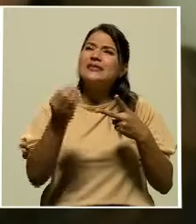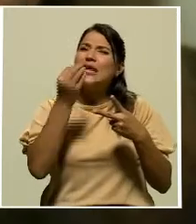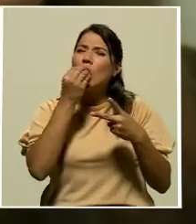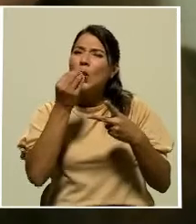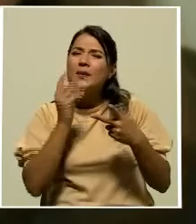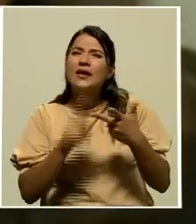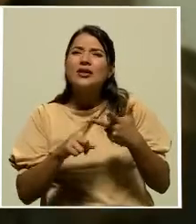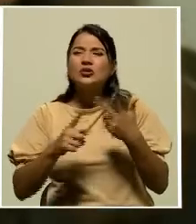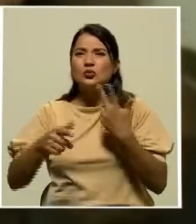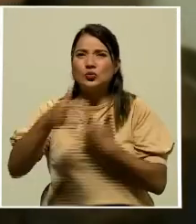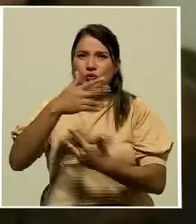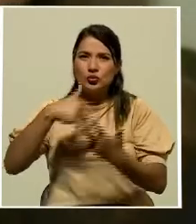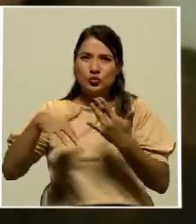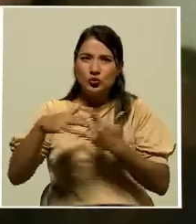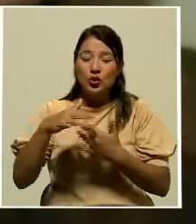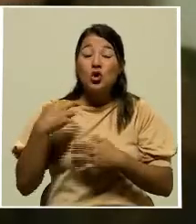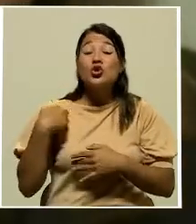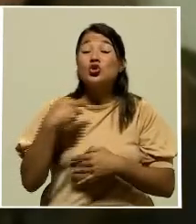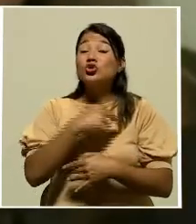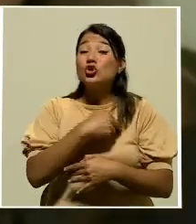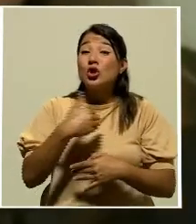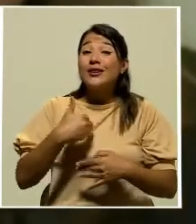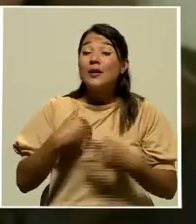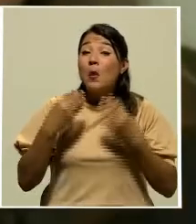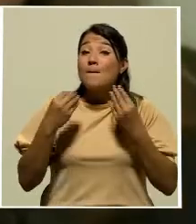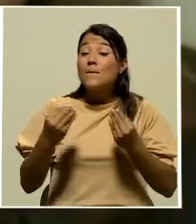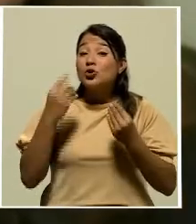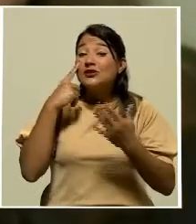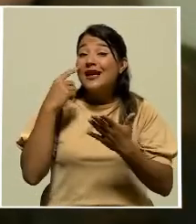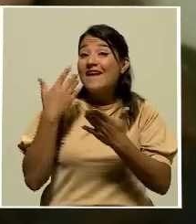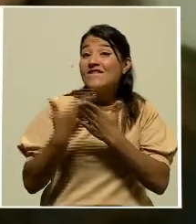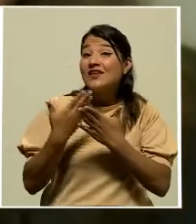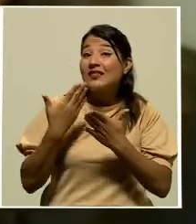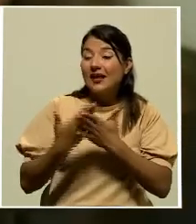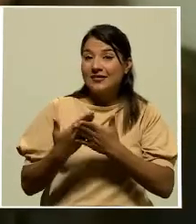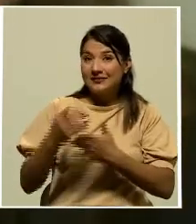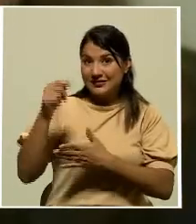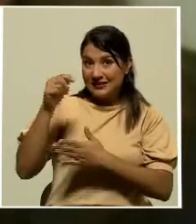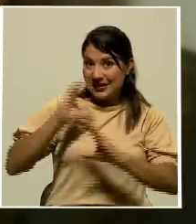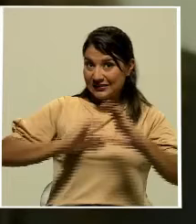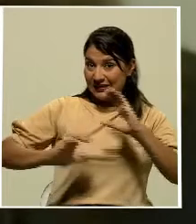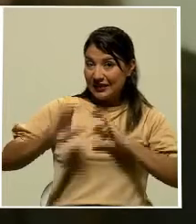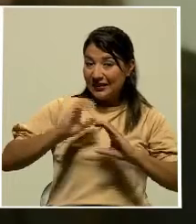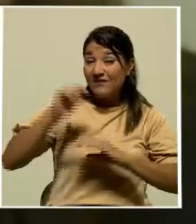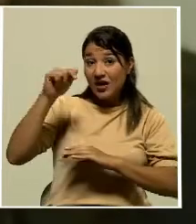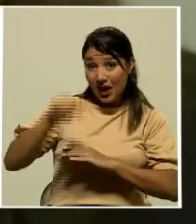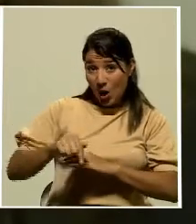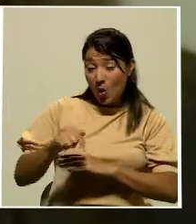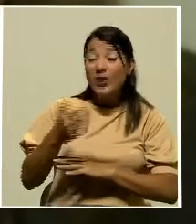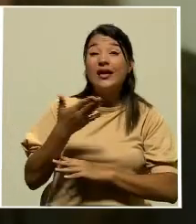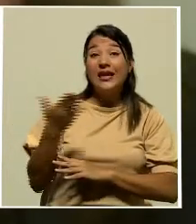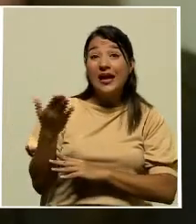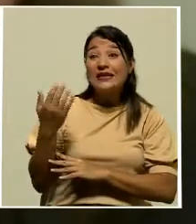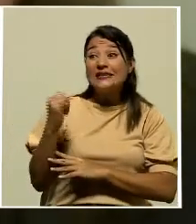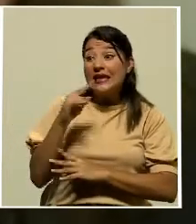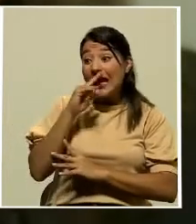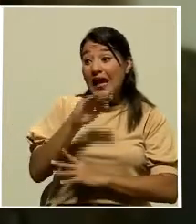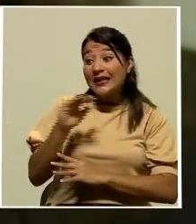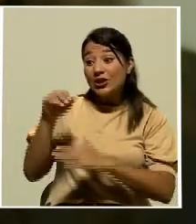científicas, repito, que tenemos hoy, de que el retorno a la escuela no